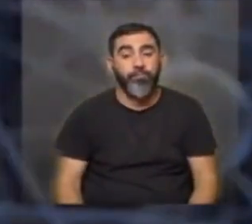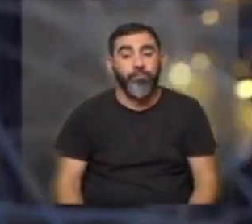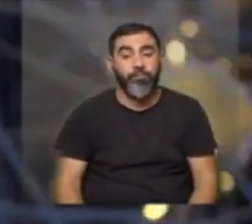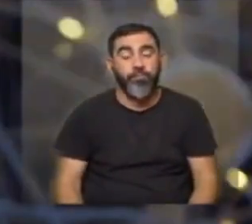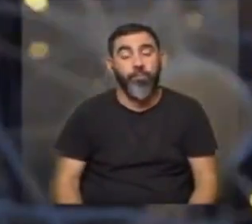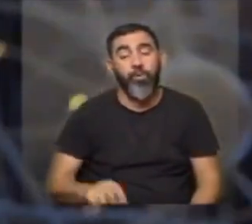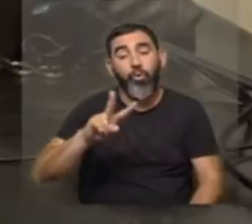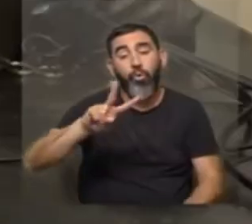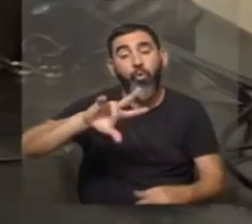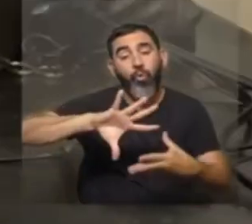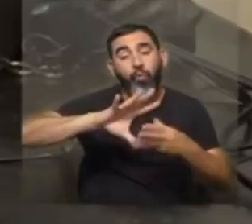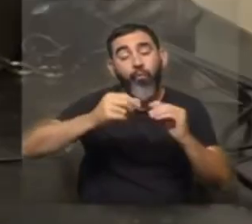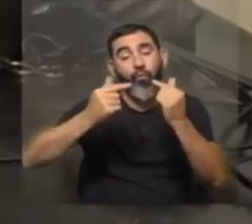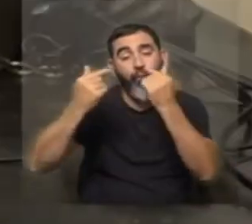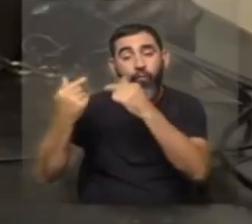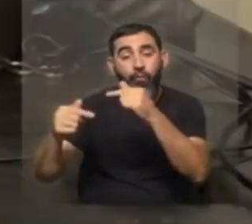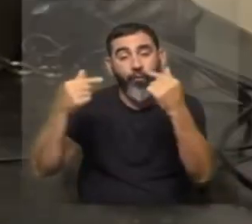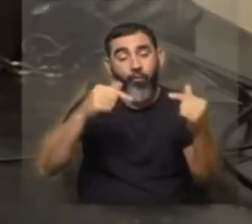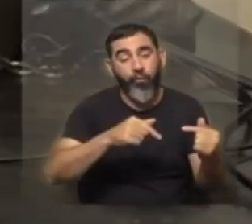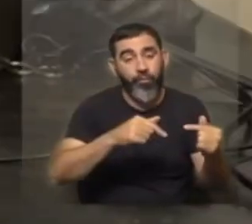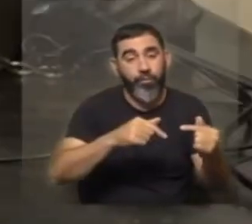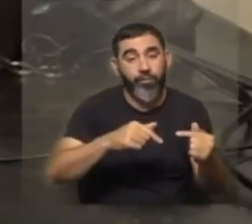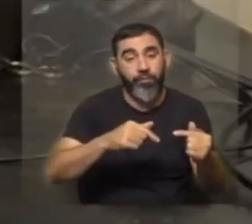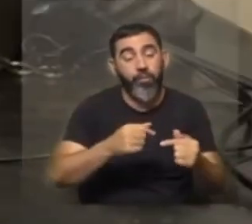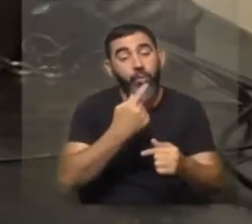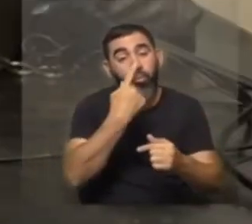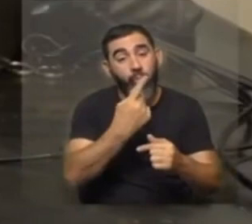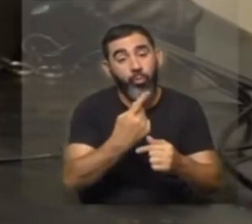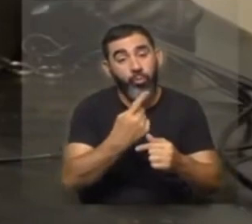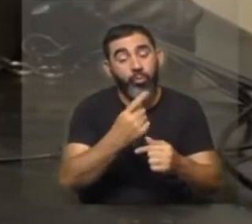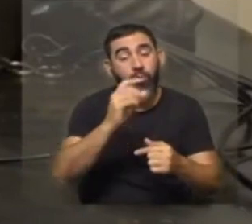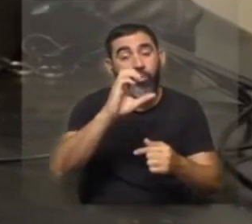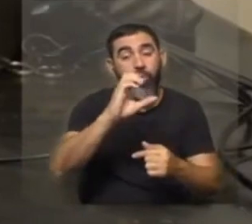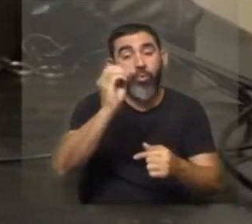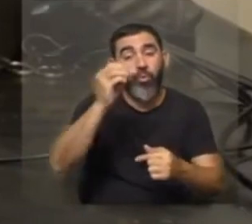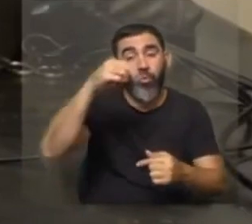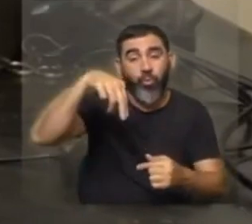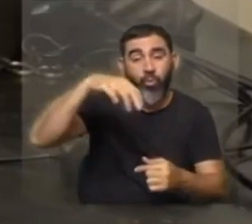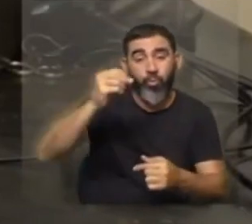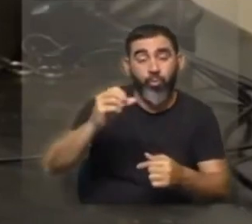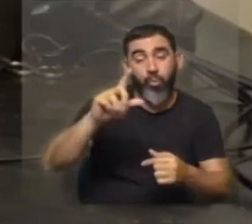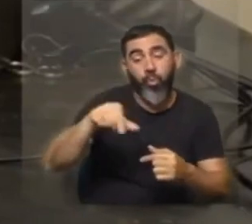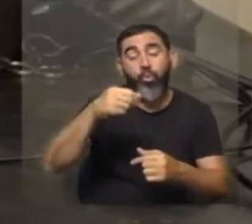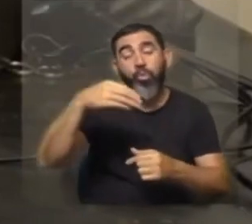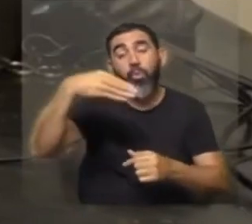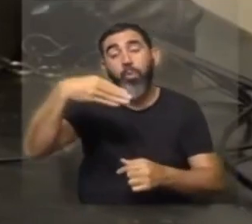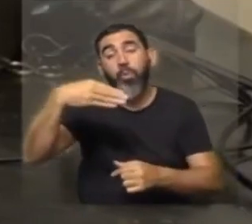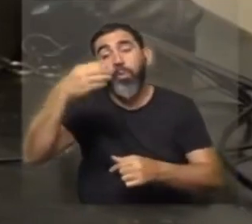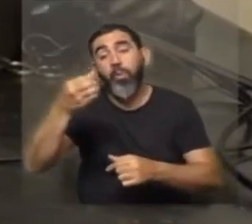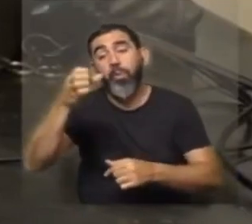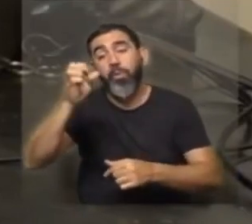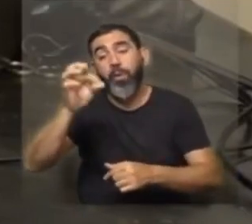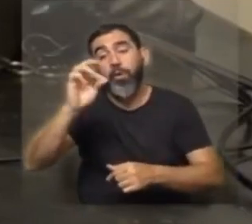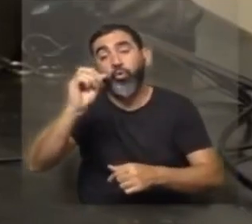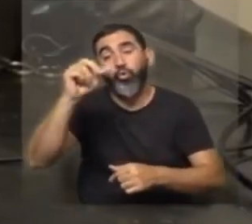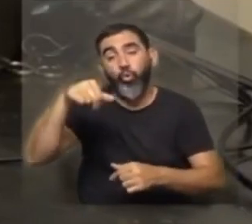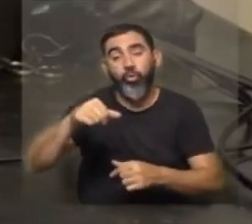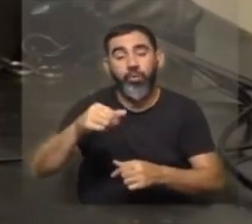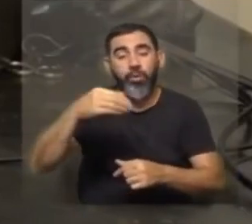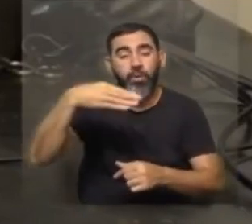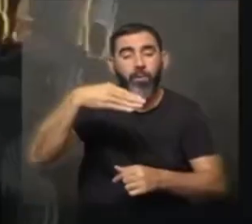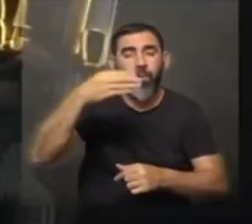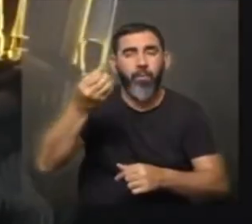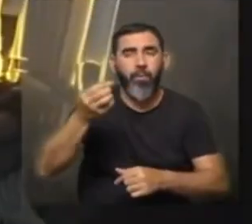Existen dos tipos diferentes de fotorreceptores, de los cuales unos se llaman conos y otros bastones. Los bastones son los más numerosos, del orden de